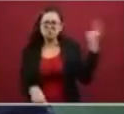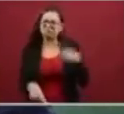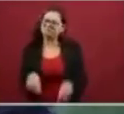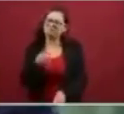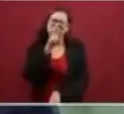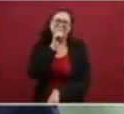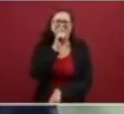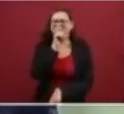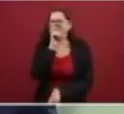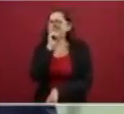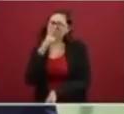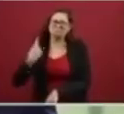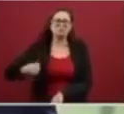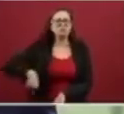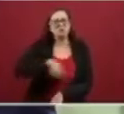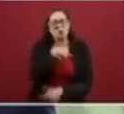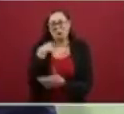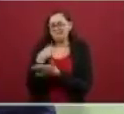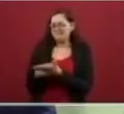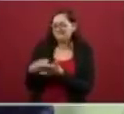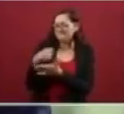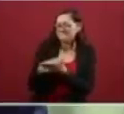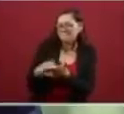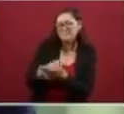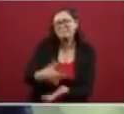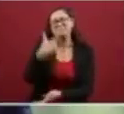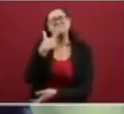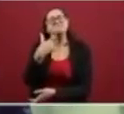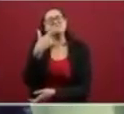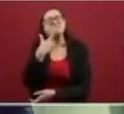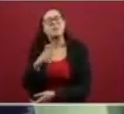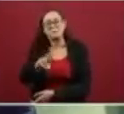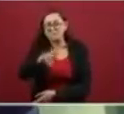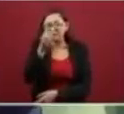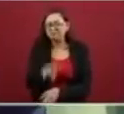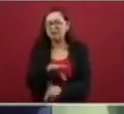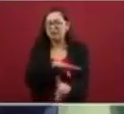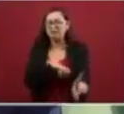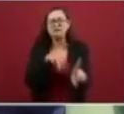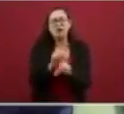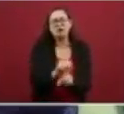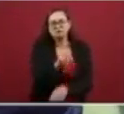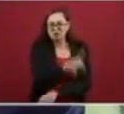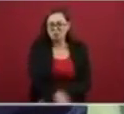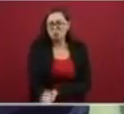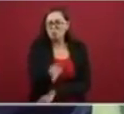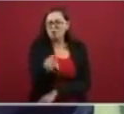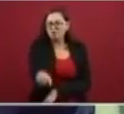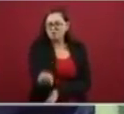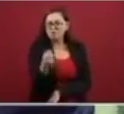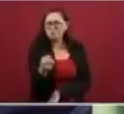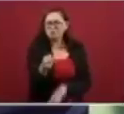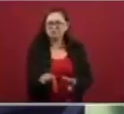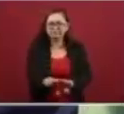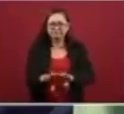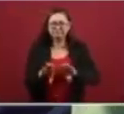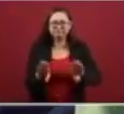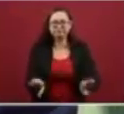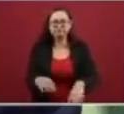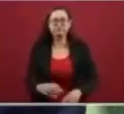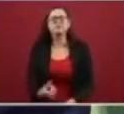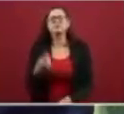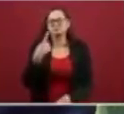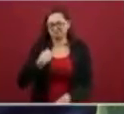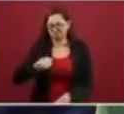verdadera democracia. Estamos a favor del